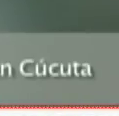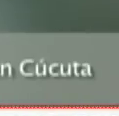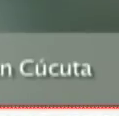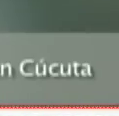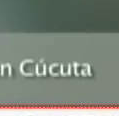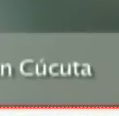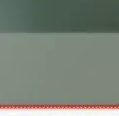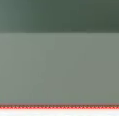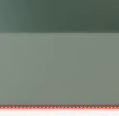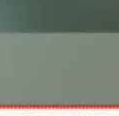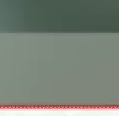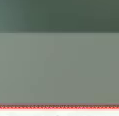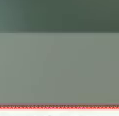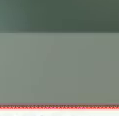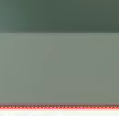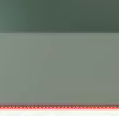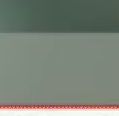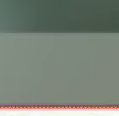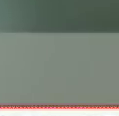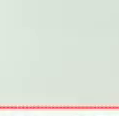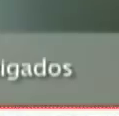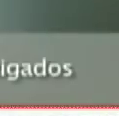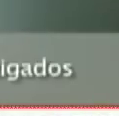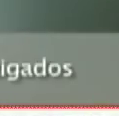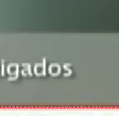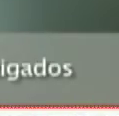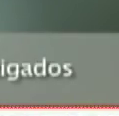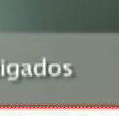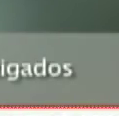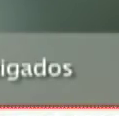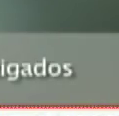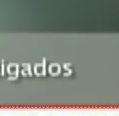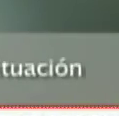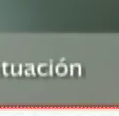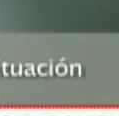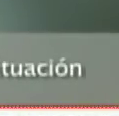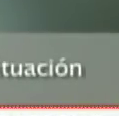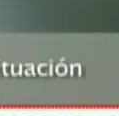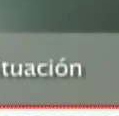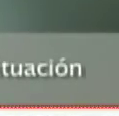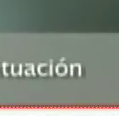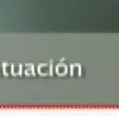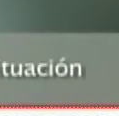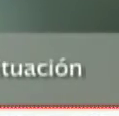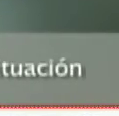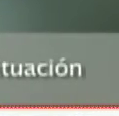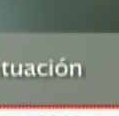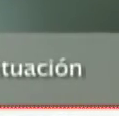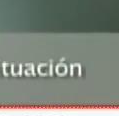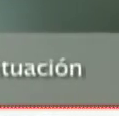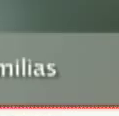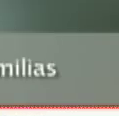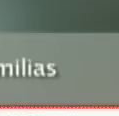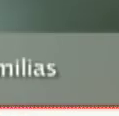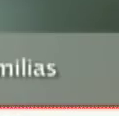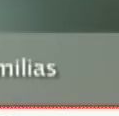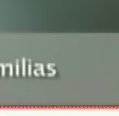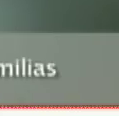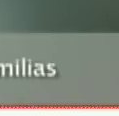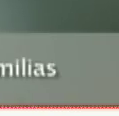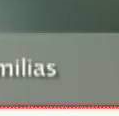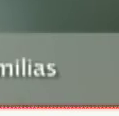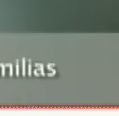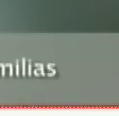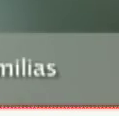los que estamos en Cúcuta, los que estuvieron en Cúcuta. Pido al presidente Maduro sean investigados los verdaderos culpables de tan nefasta situación por la que están